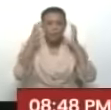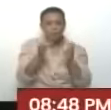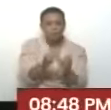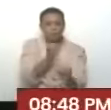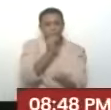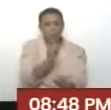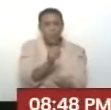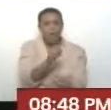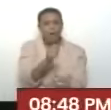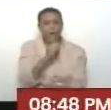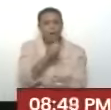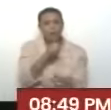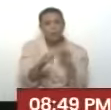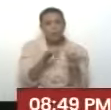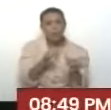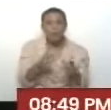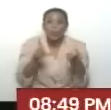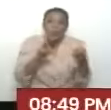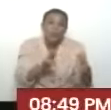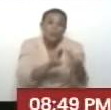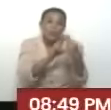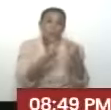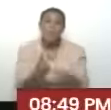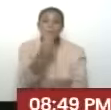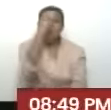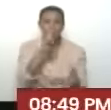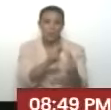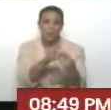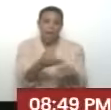hablando de cuando nos conocimos,